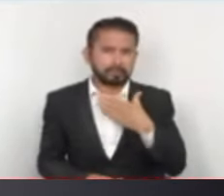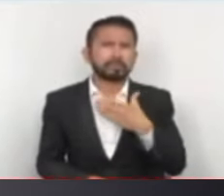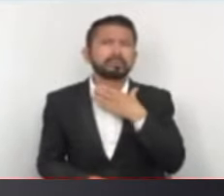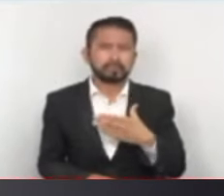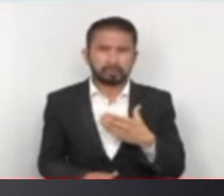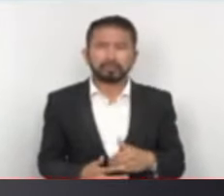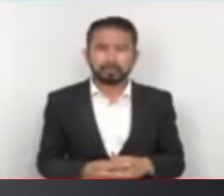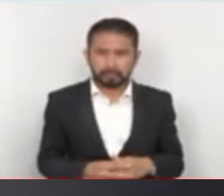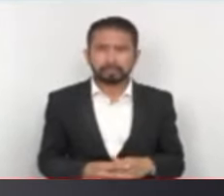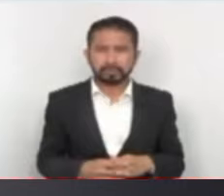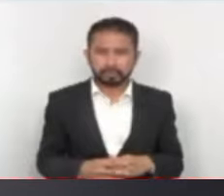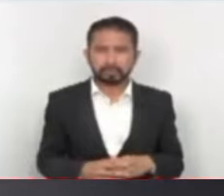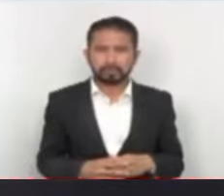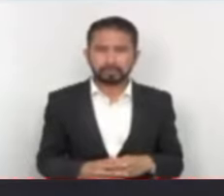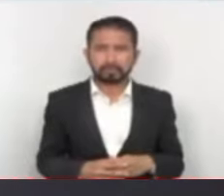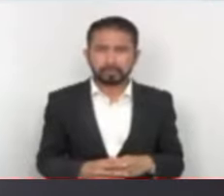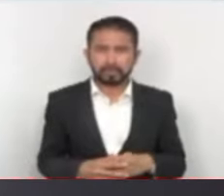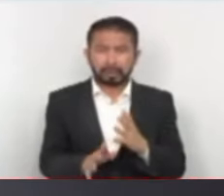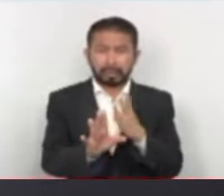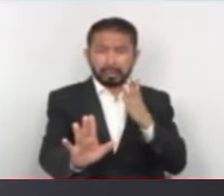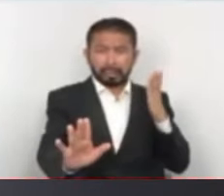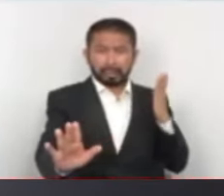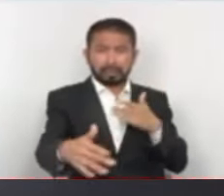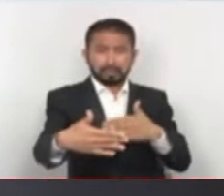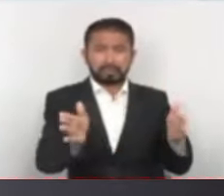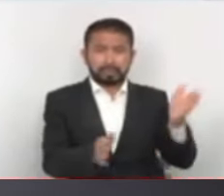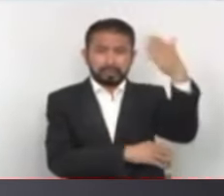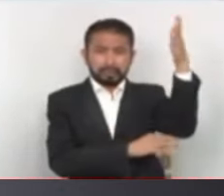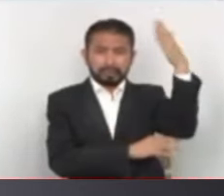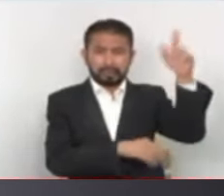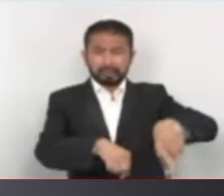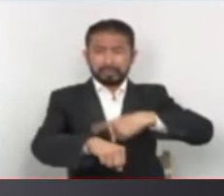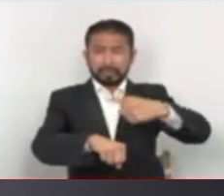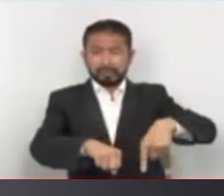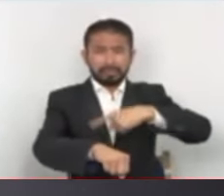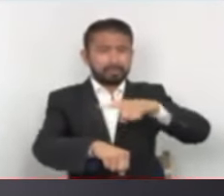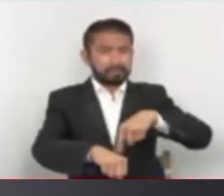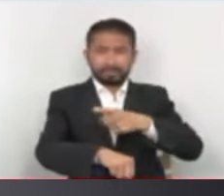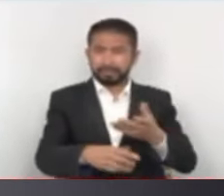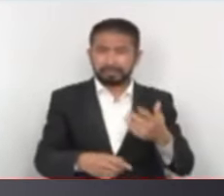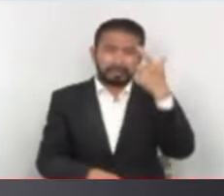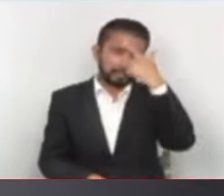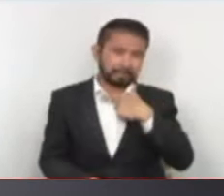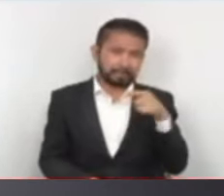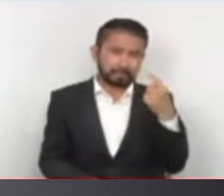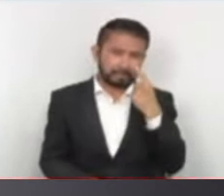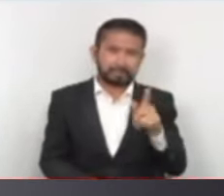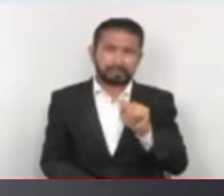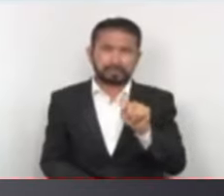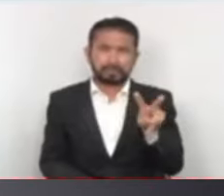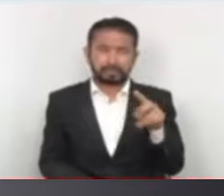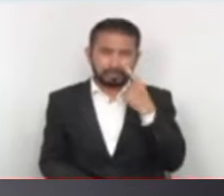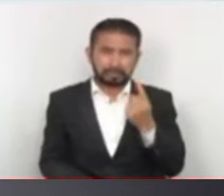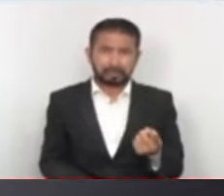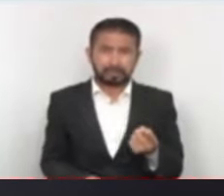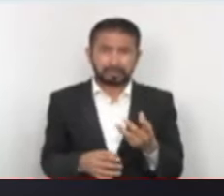hacer las colas a los consulados por horas. Fue triste ver en la televisión